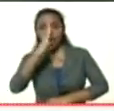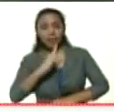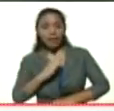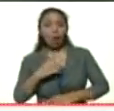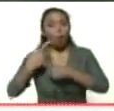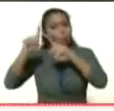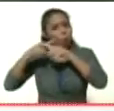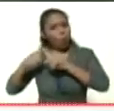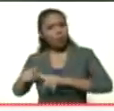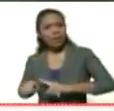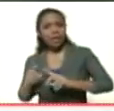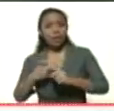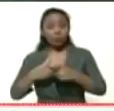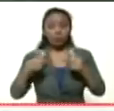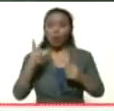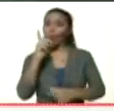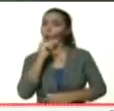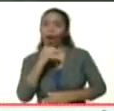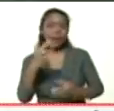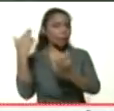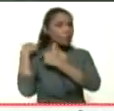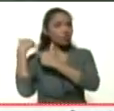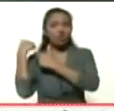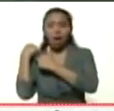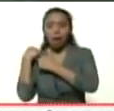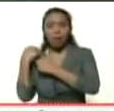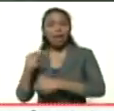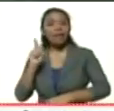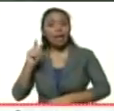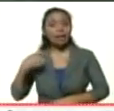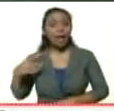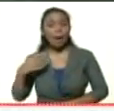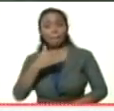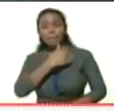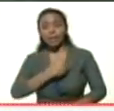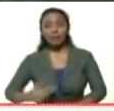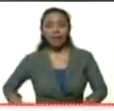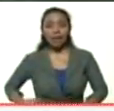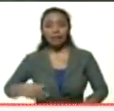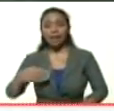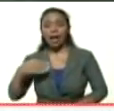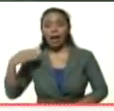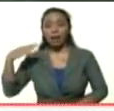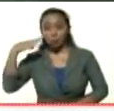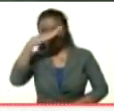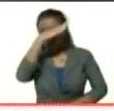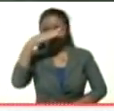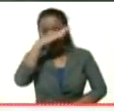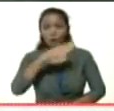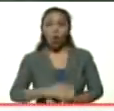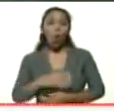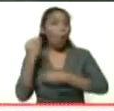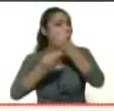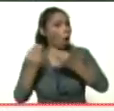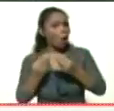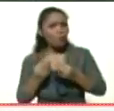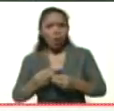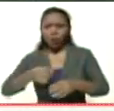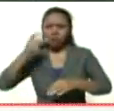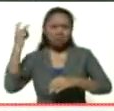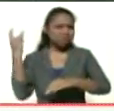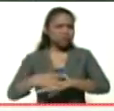cosas producto de la inmensa irresponsabilidad de este señor Jair Bolsonaro, como de manera trágica